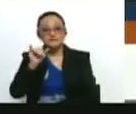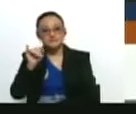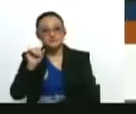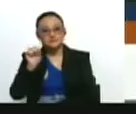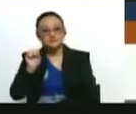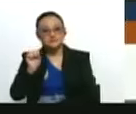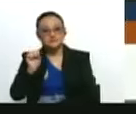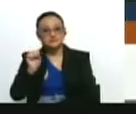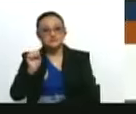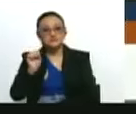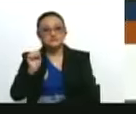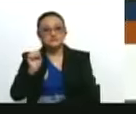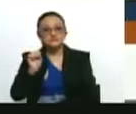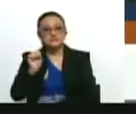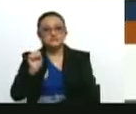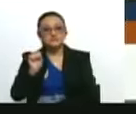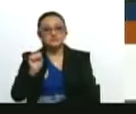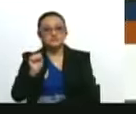UPAs